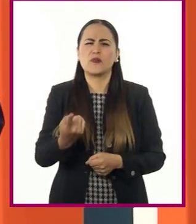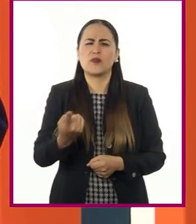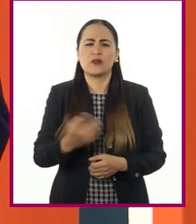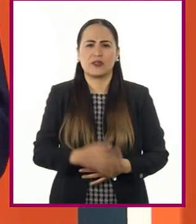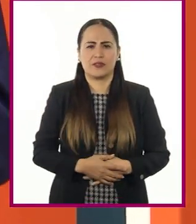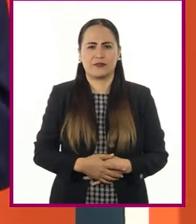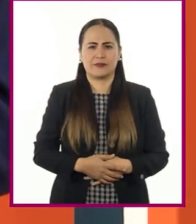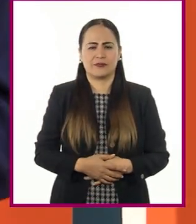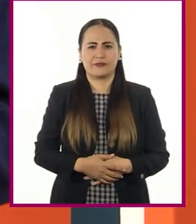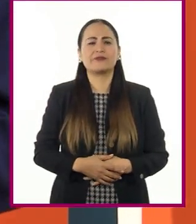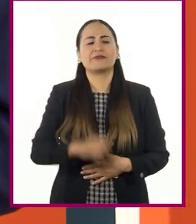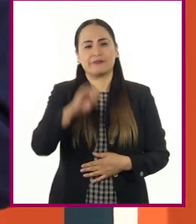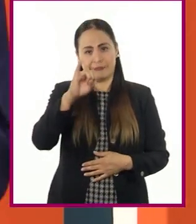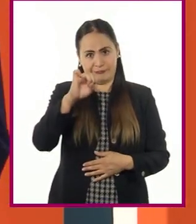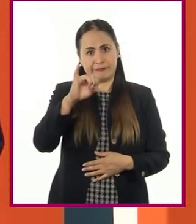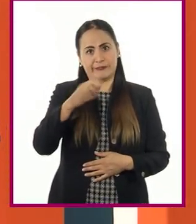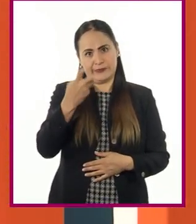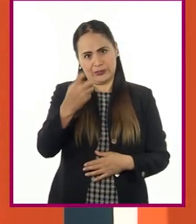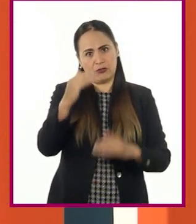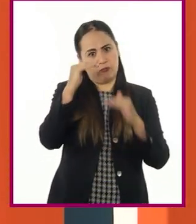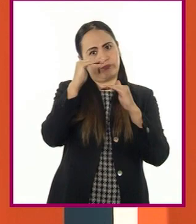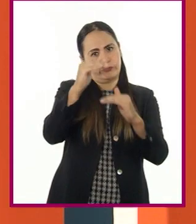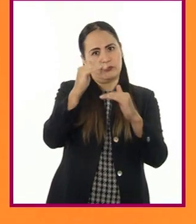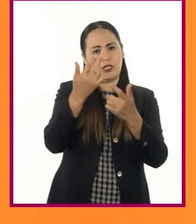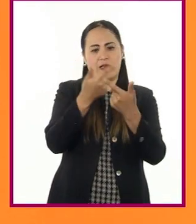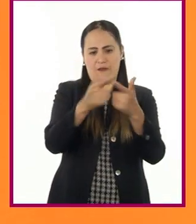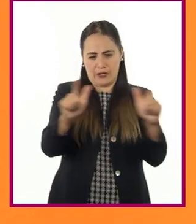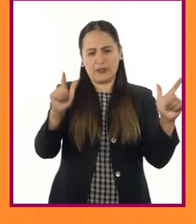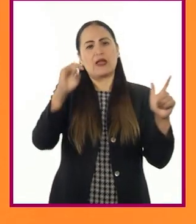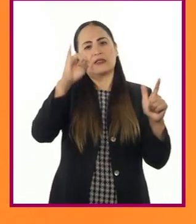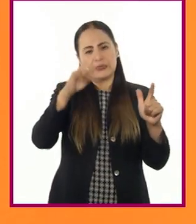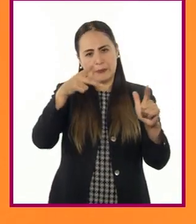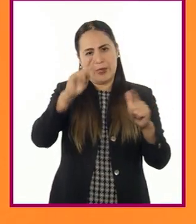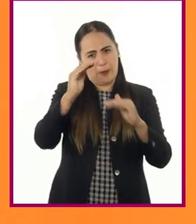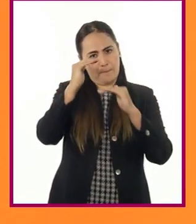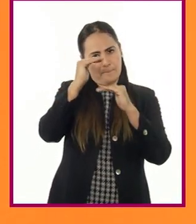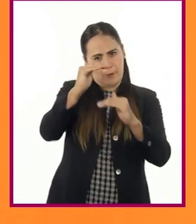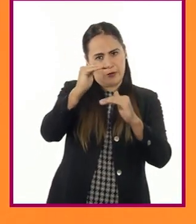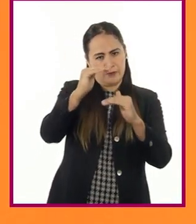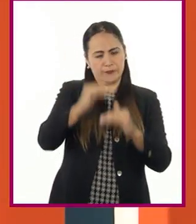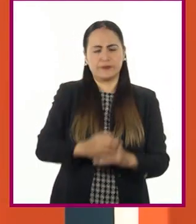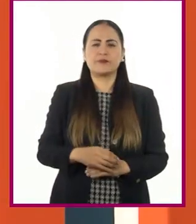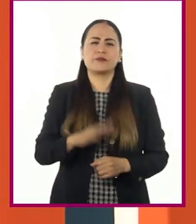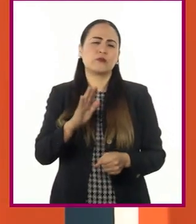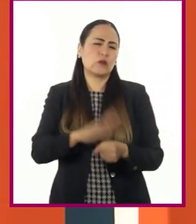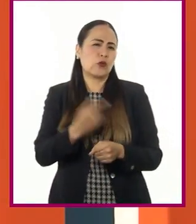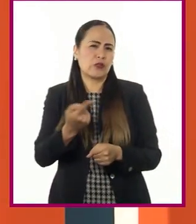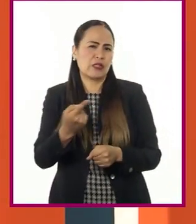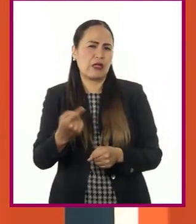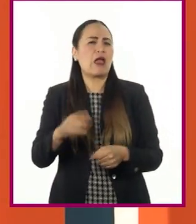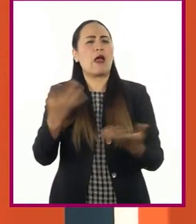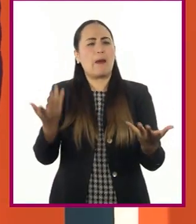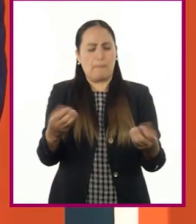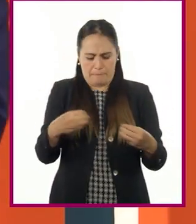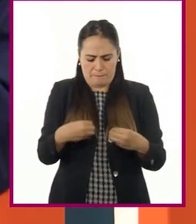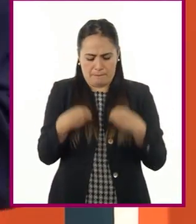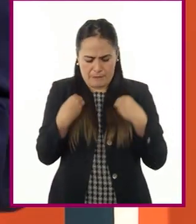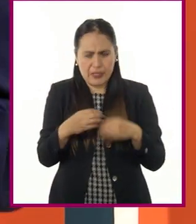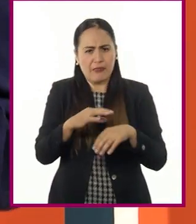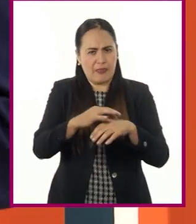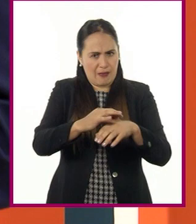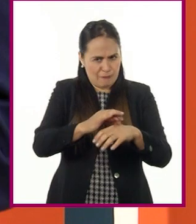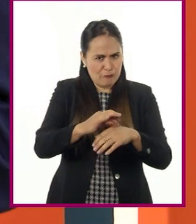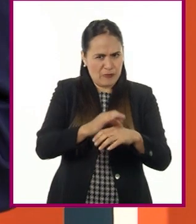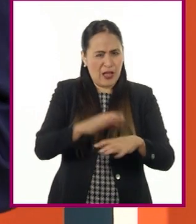Existen muchos motivos para que sea así. En la realidad puedes encontrarte con algunas tensiones